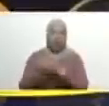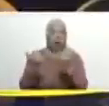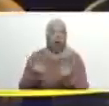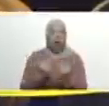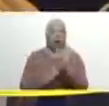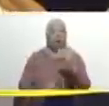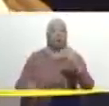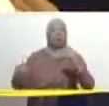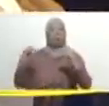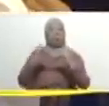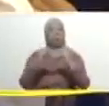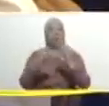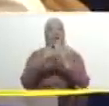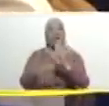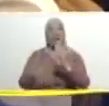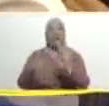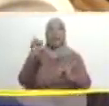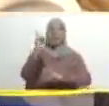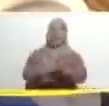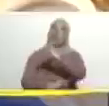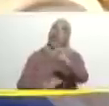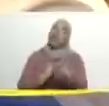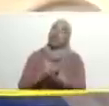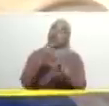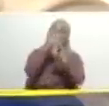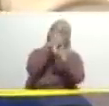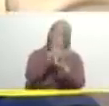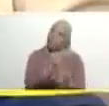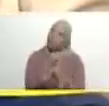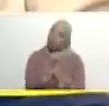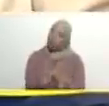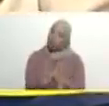del respeto al derecho internacional, un mundo sin imperios,